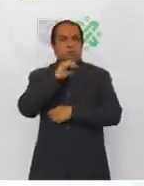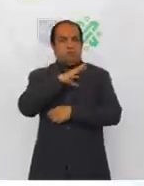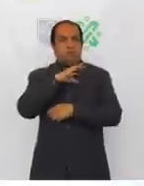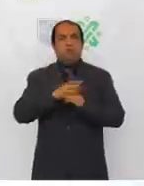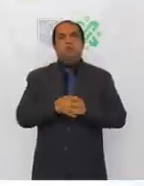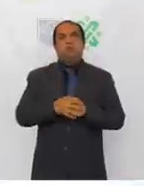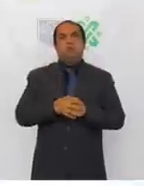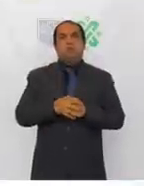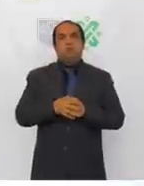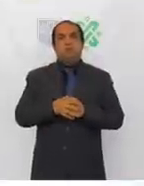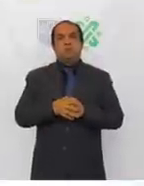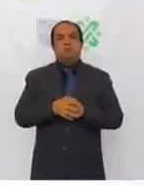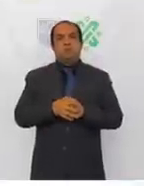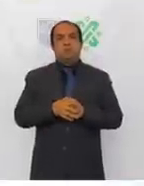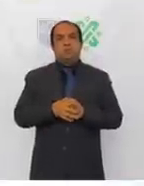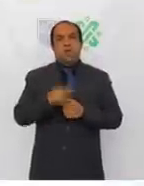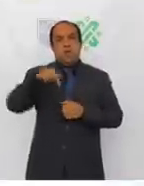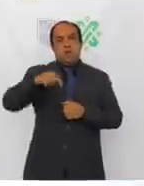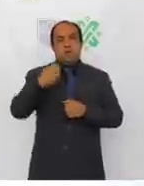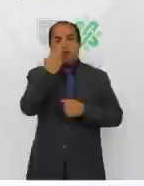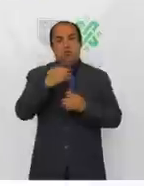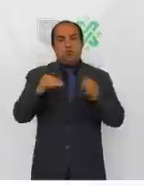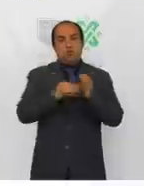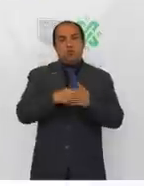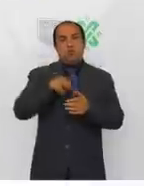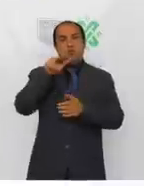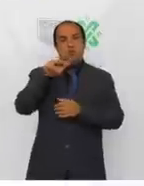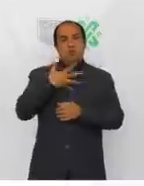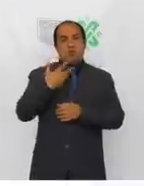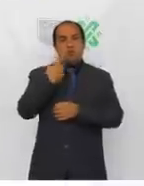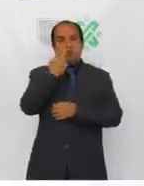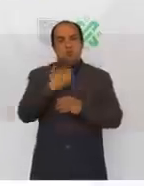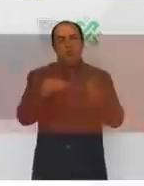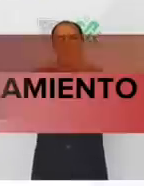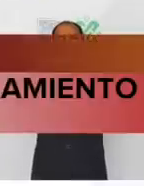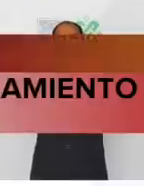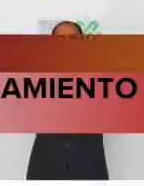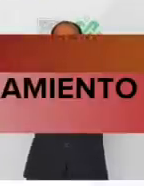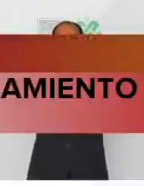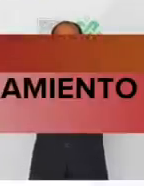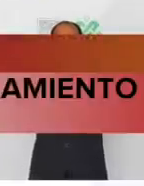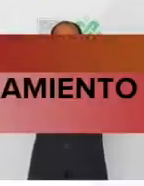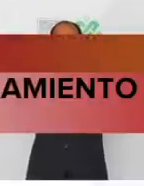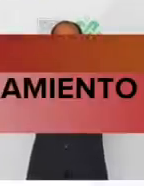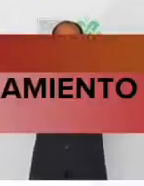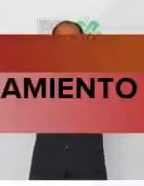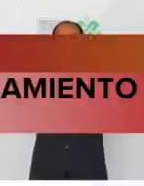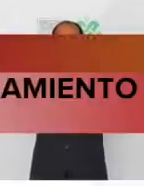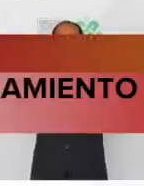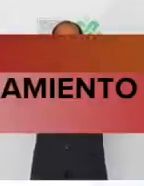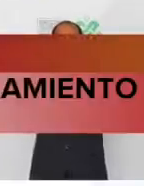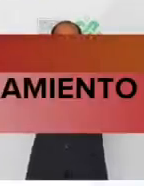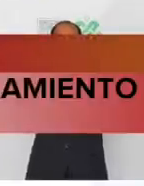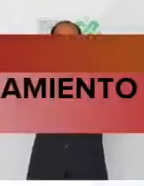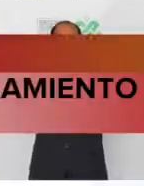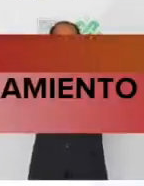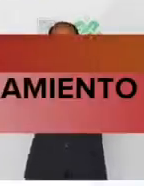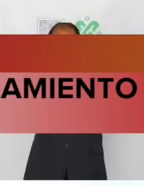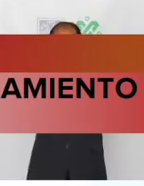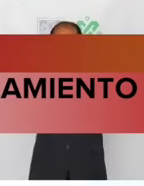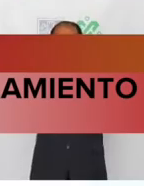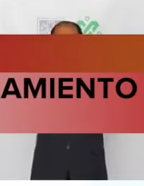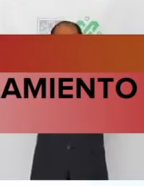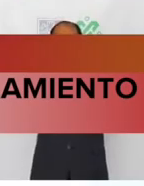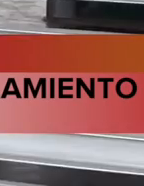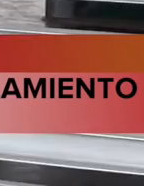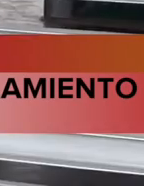Aquí en 2018 había 8.600 toneladas de basura que se iban a disposición final. Esto pues